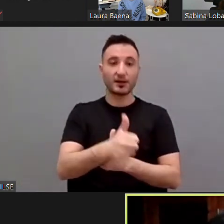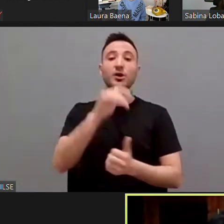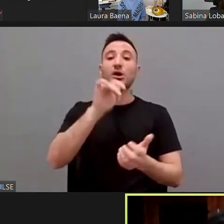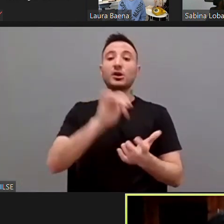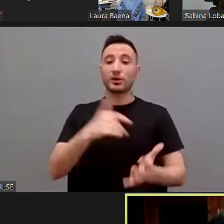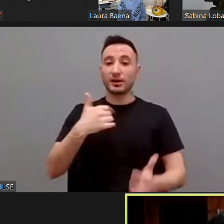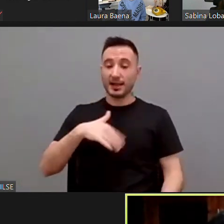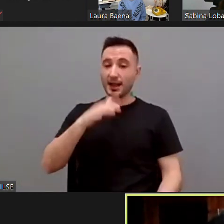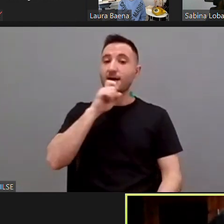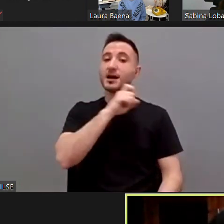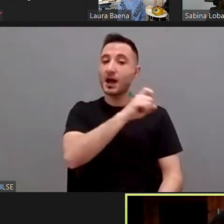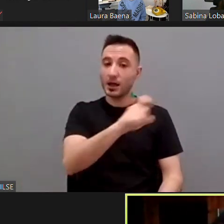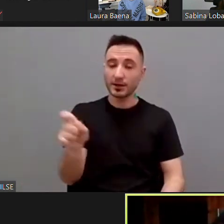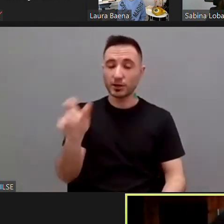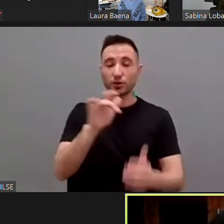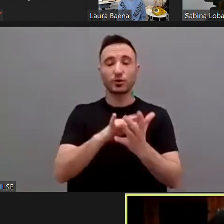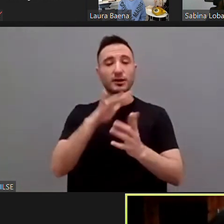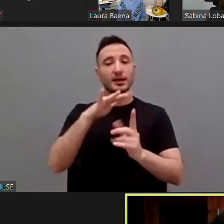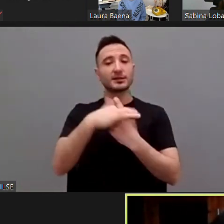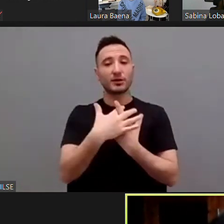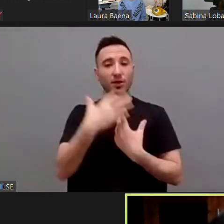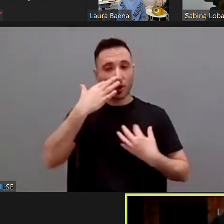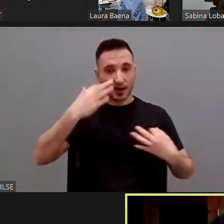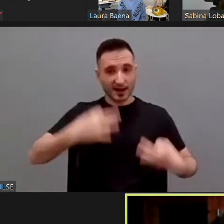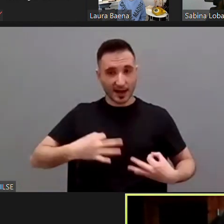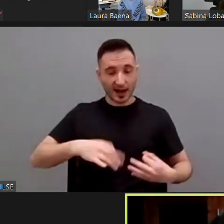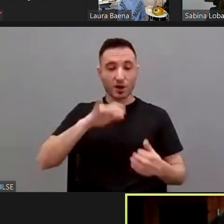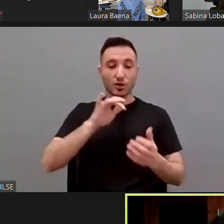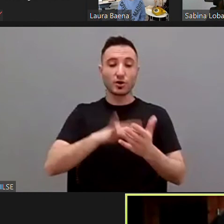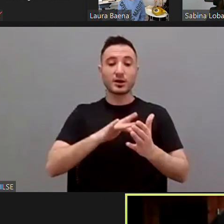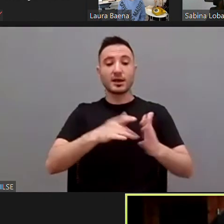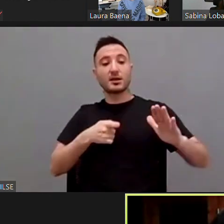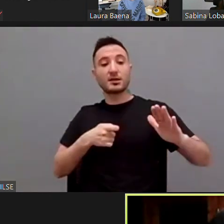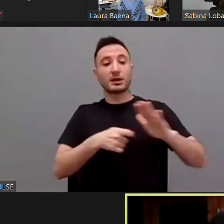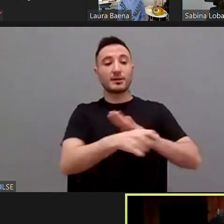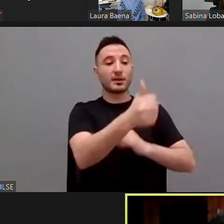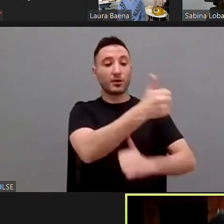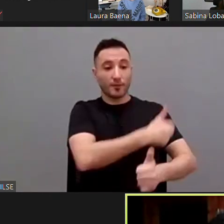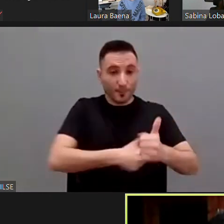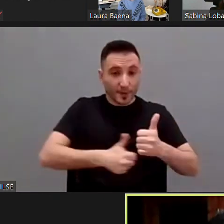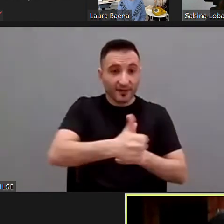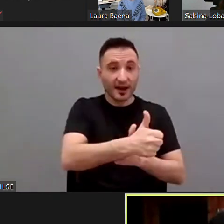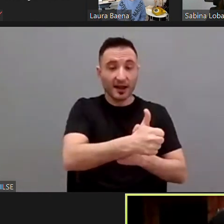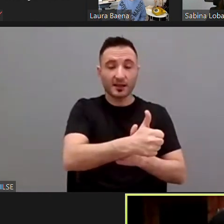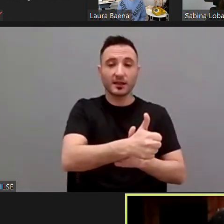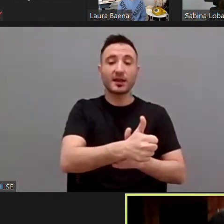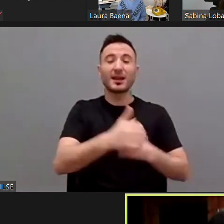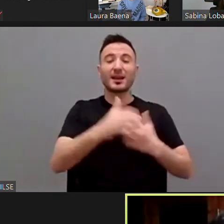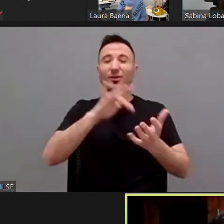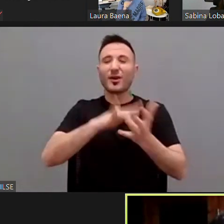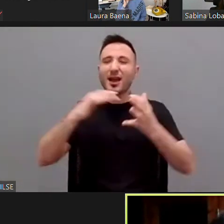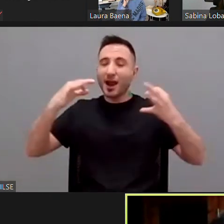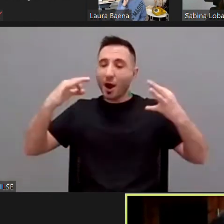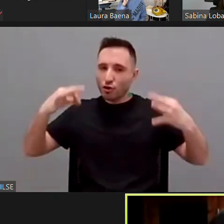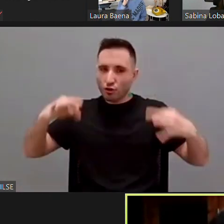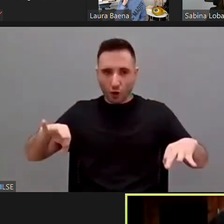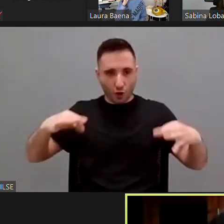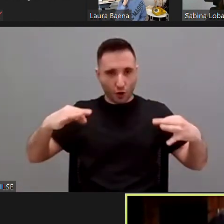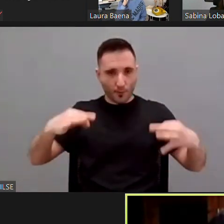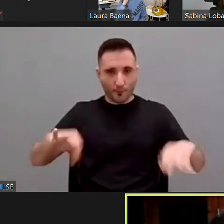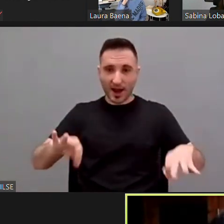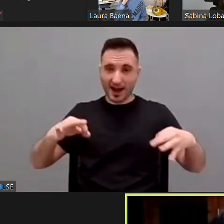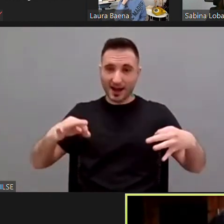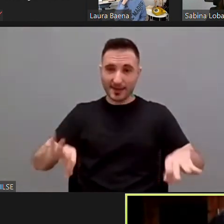el efecto práctico. Aunque tenga tramitación preferente, normalmente es difícil que